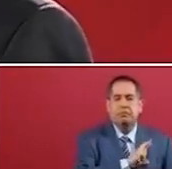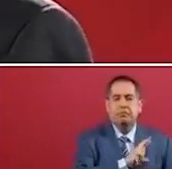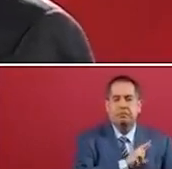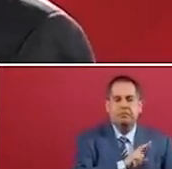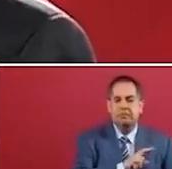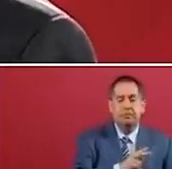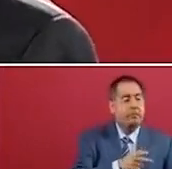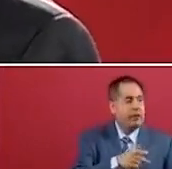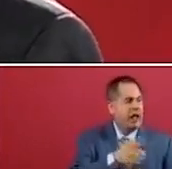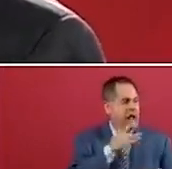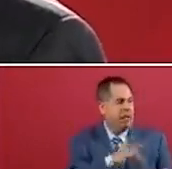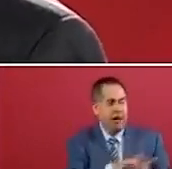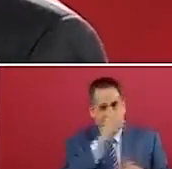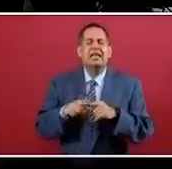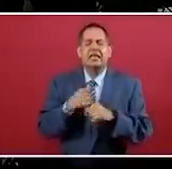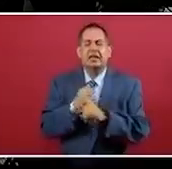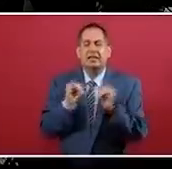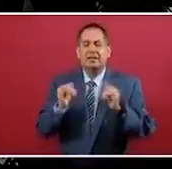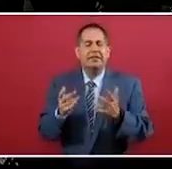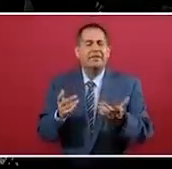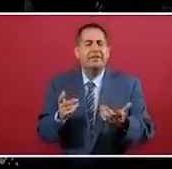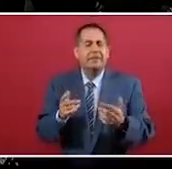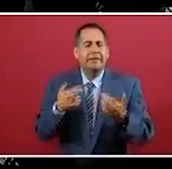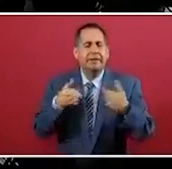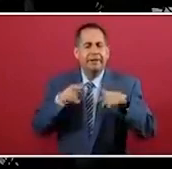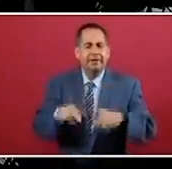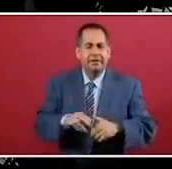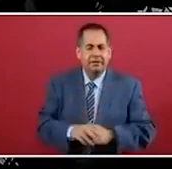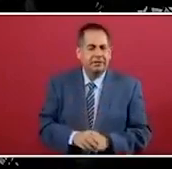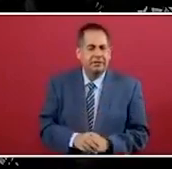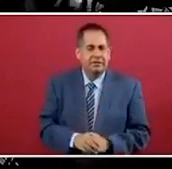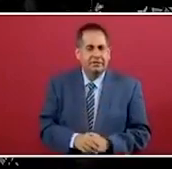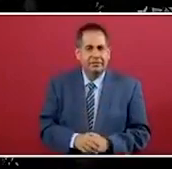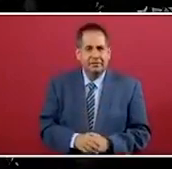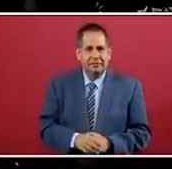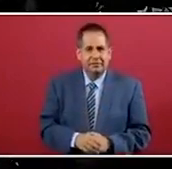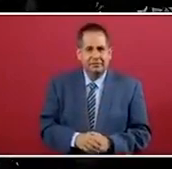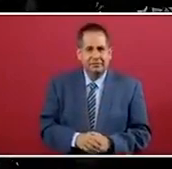apoyando a empresas extranjeras privadas. Con información de Verónica Torres Lizama, Notimex.